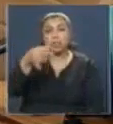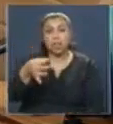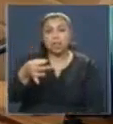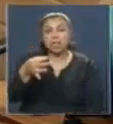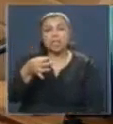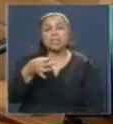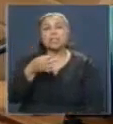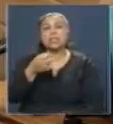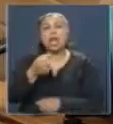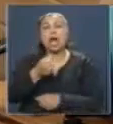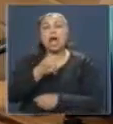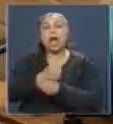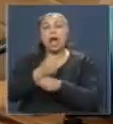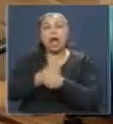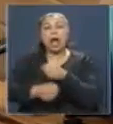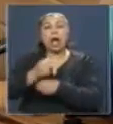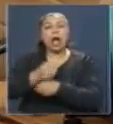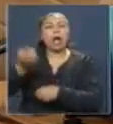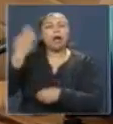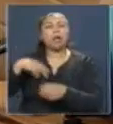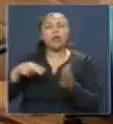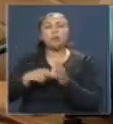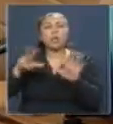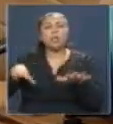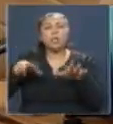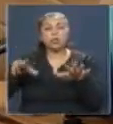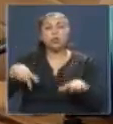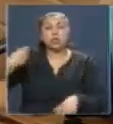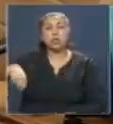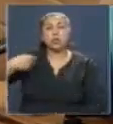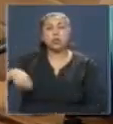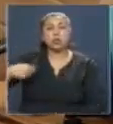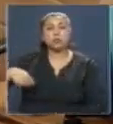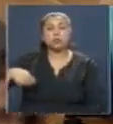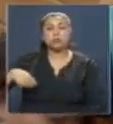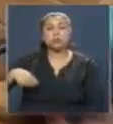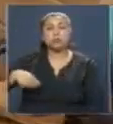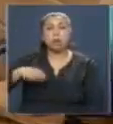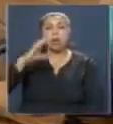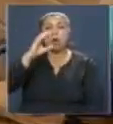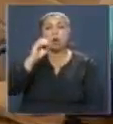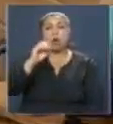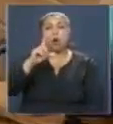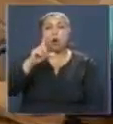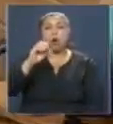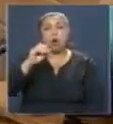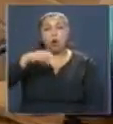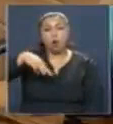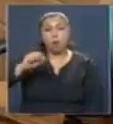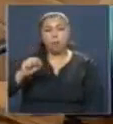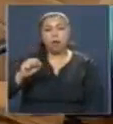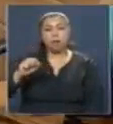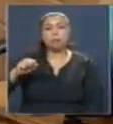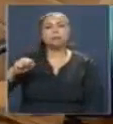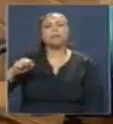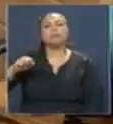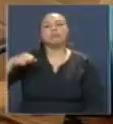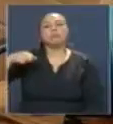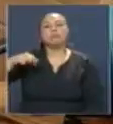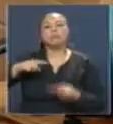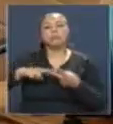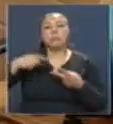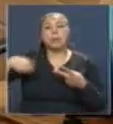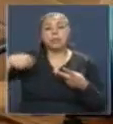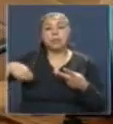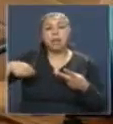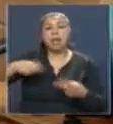año 2018. El senador Juan Antonio Coloma, el senador Francisco